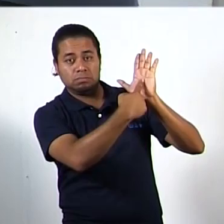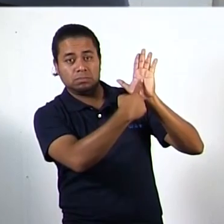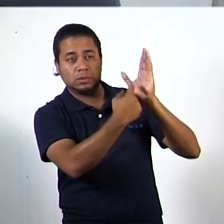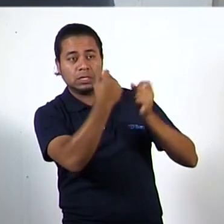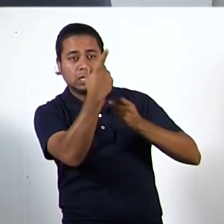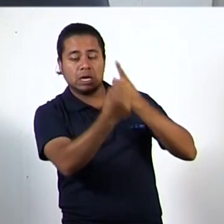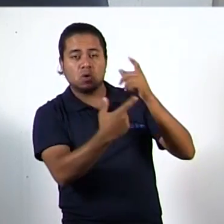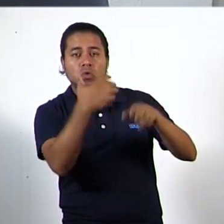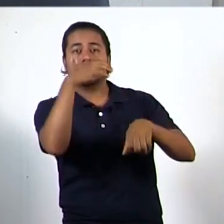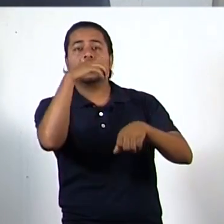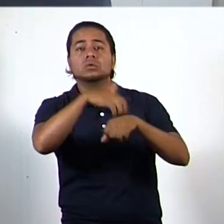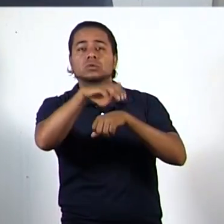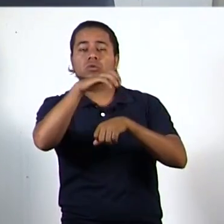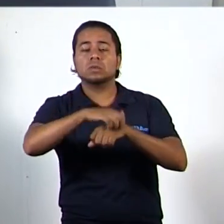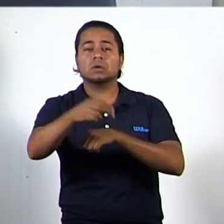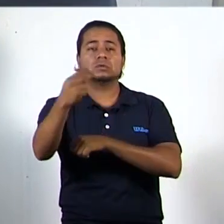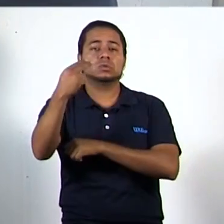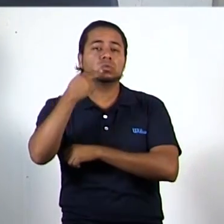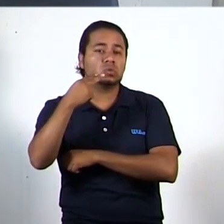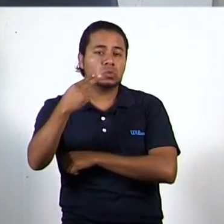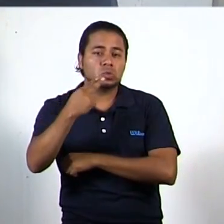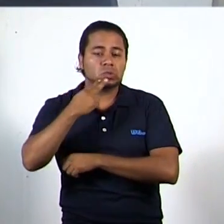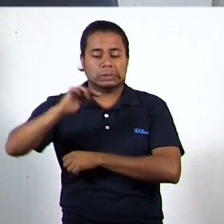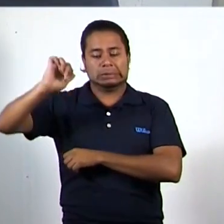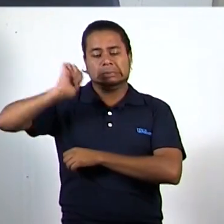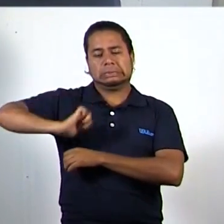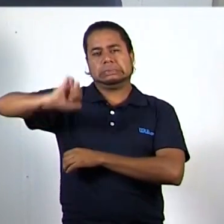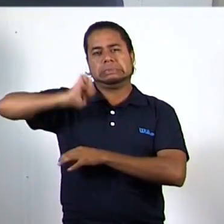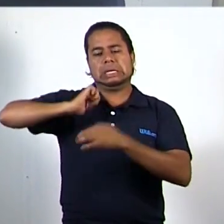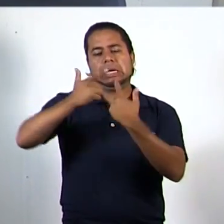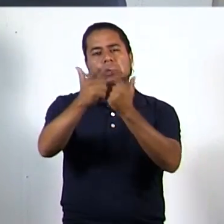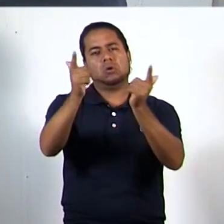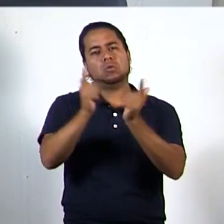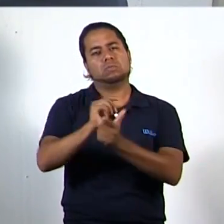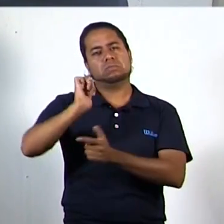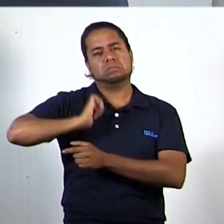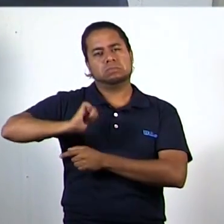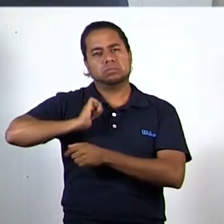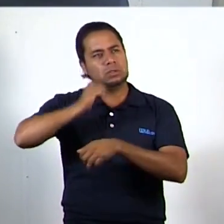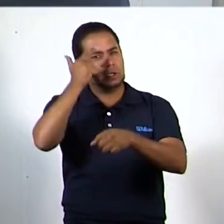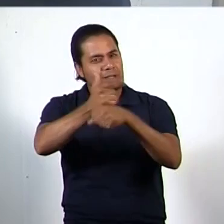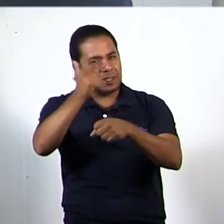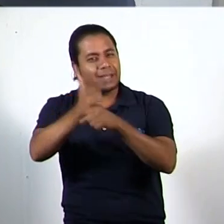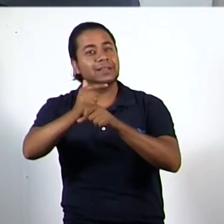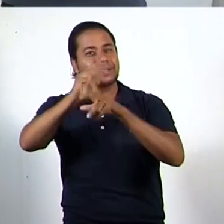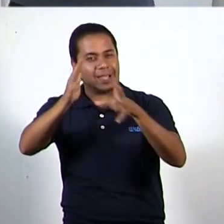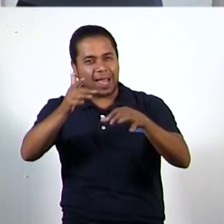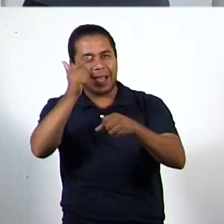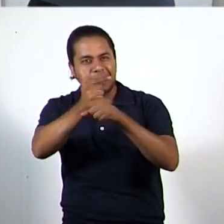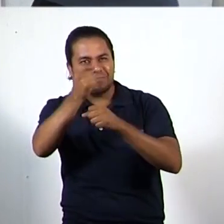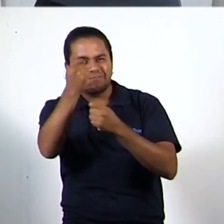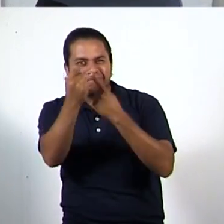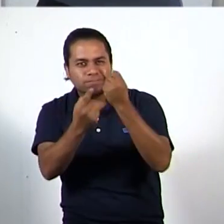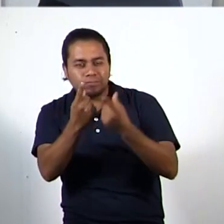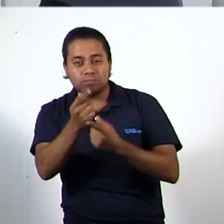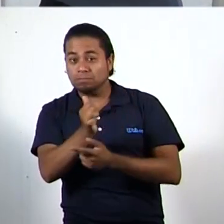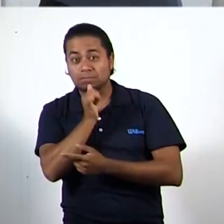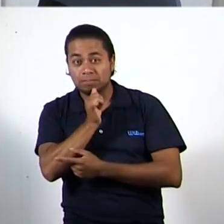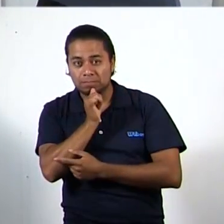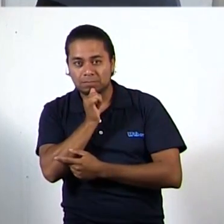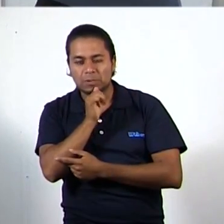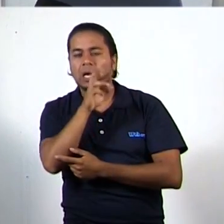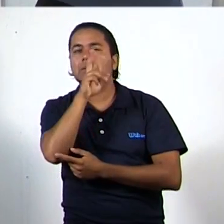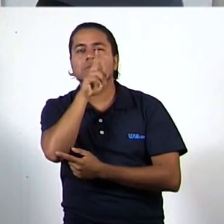algunos sistemas de numeración utilizados en diferentes civilizaciones. ¿Puedes reconocer algunos de ellos? ¿No?